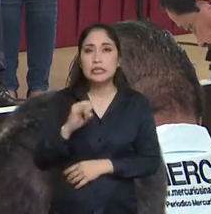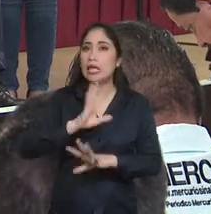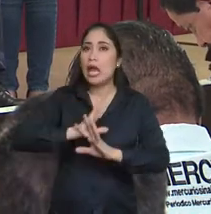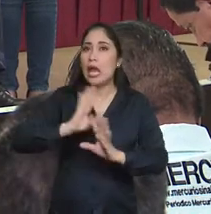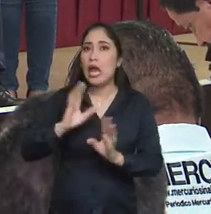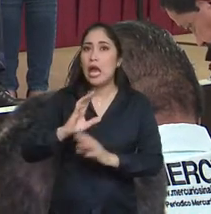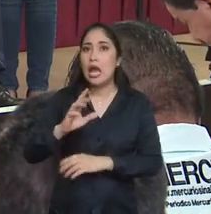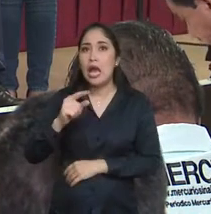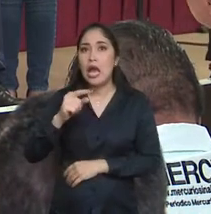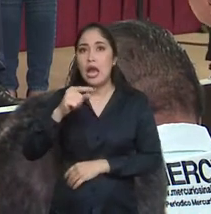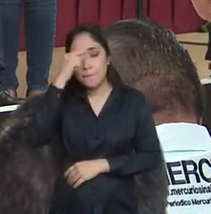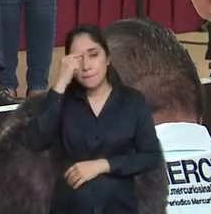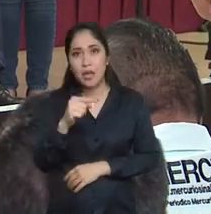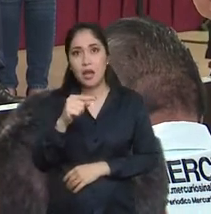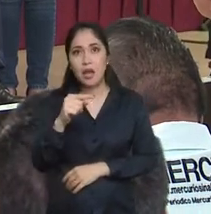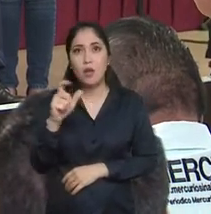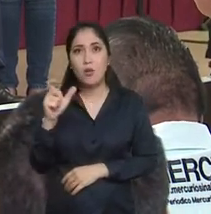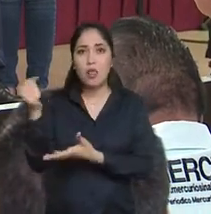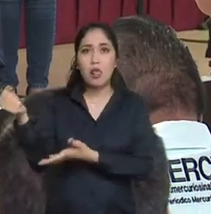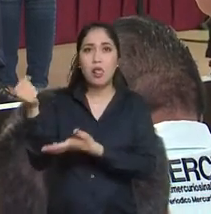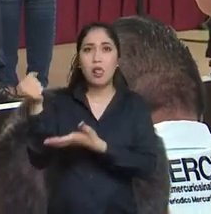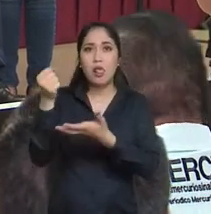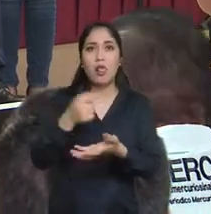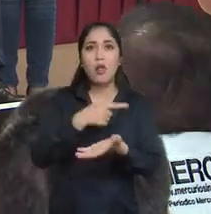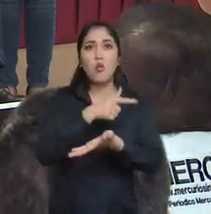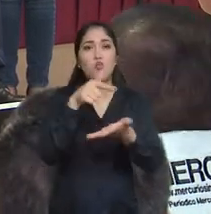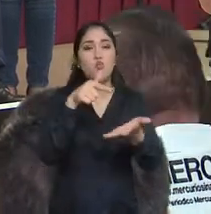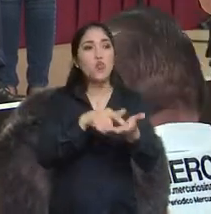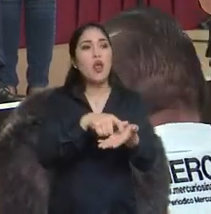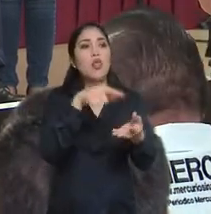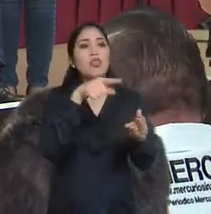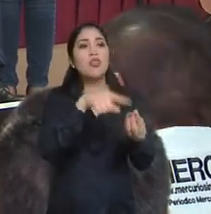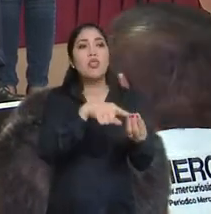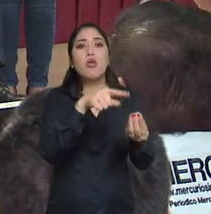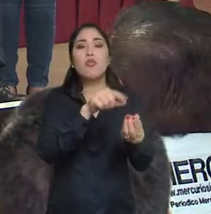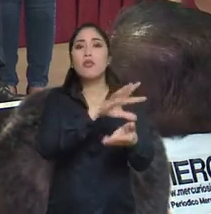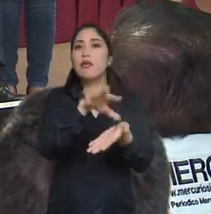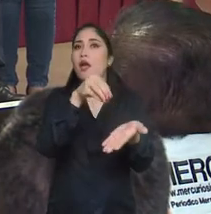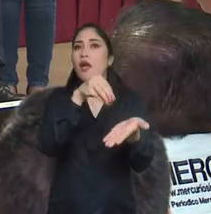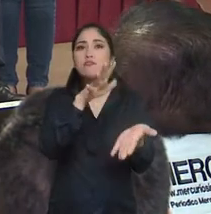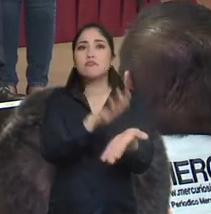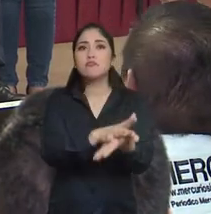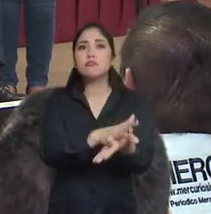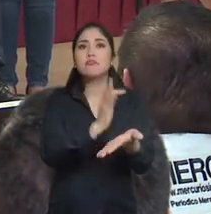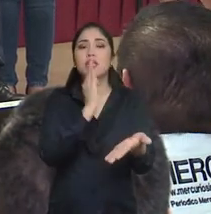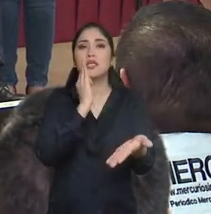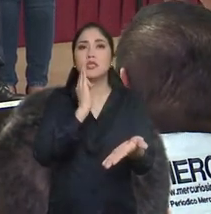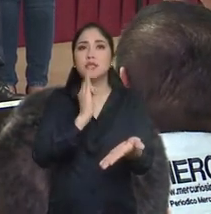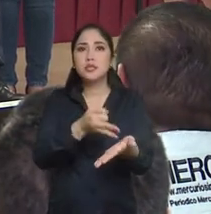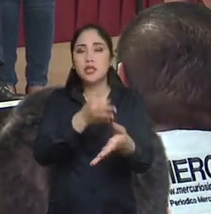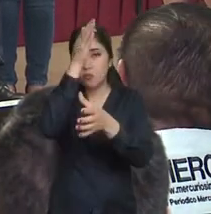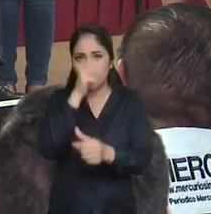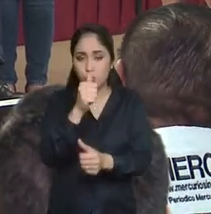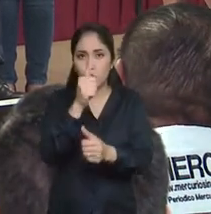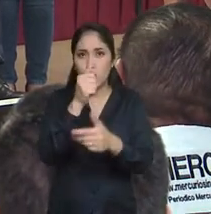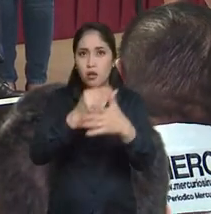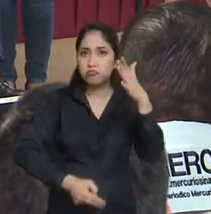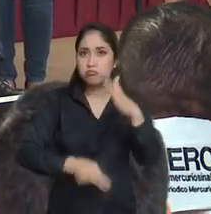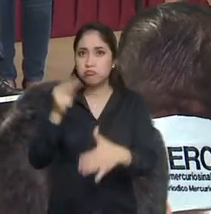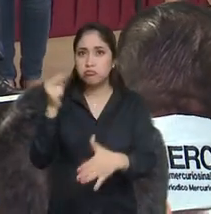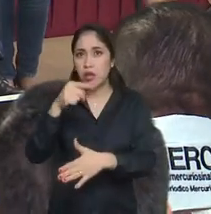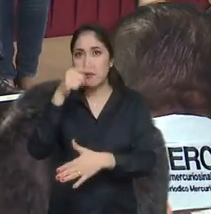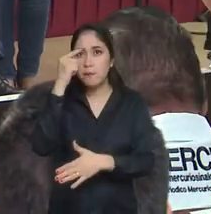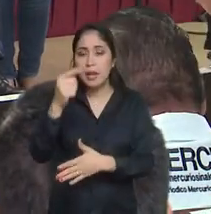recurso ya está habilitada la cuenta y ya está en acá con nosotras para la construcción del Centro de